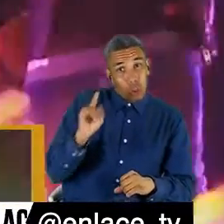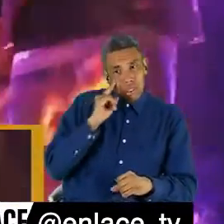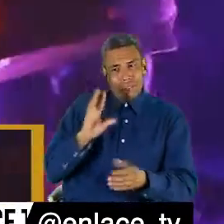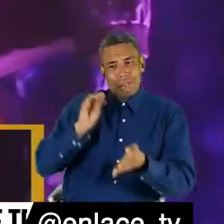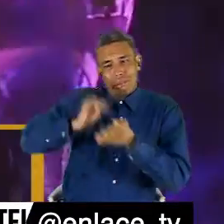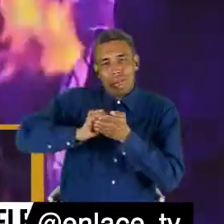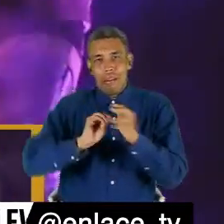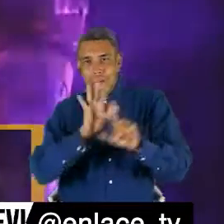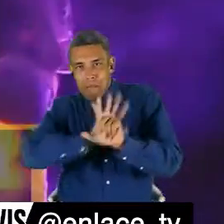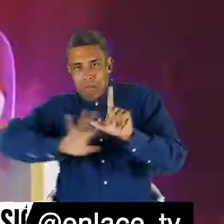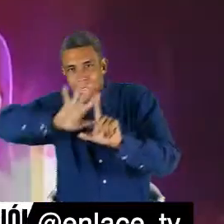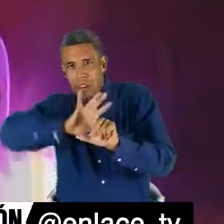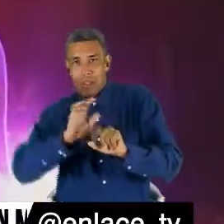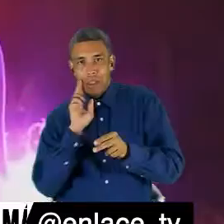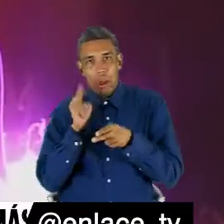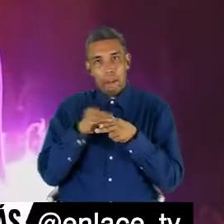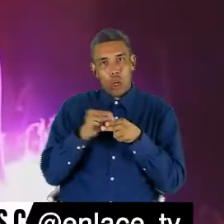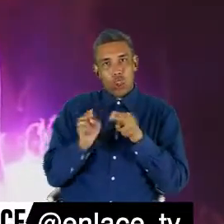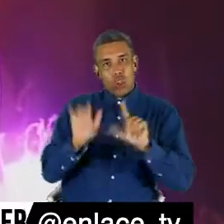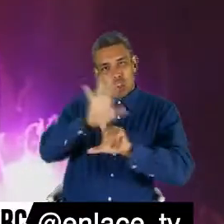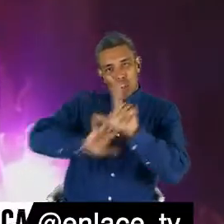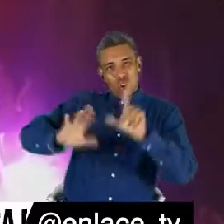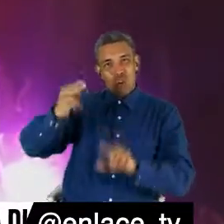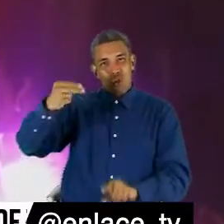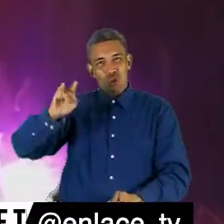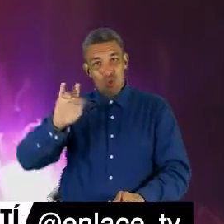manera oficial el video de Una Huella.